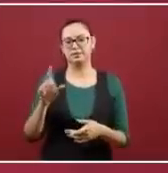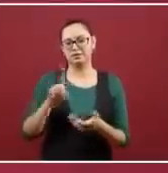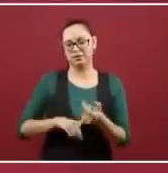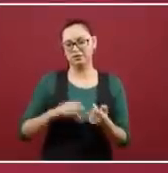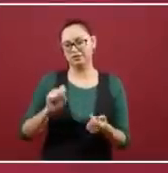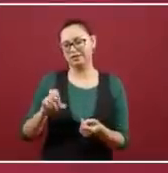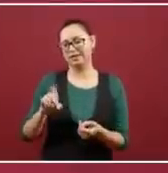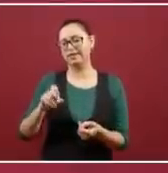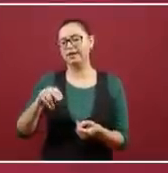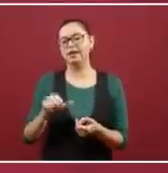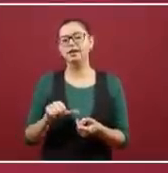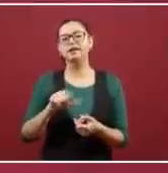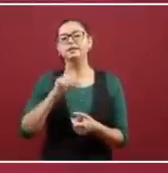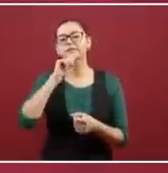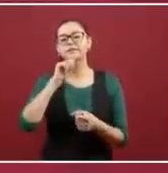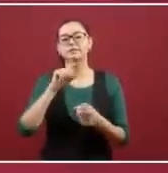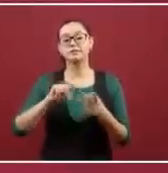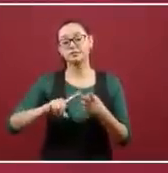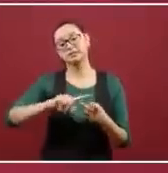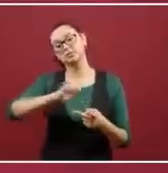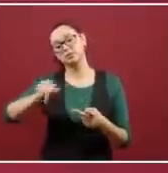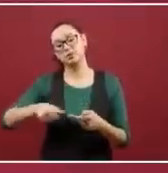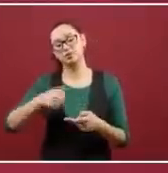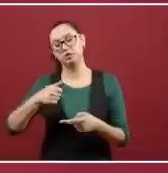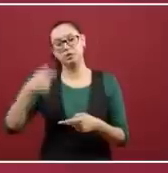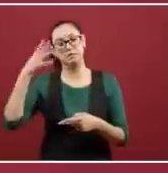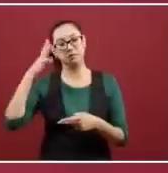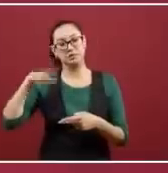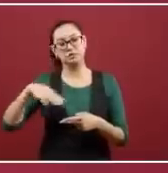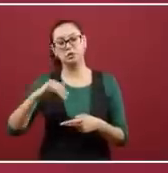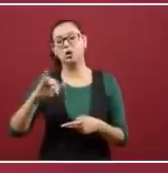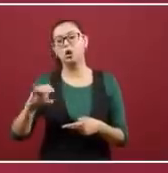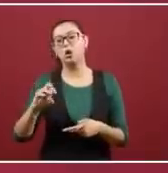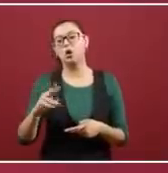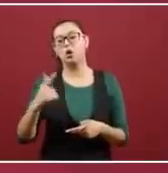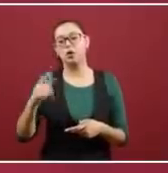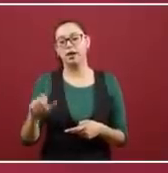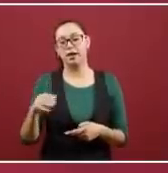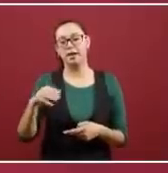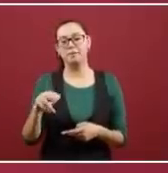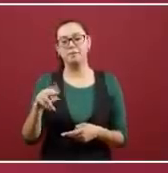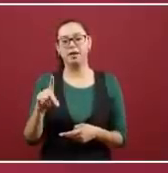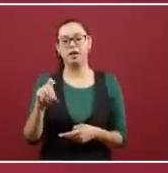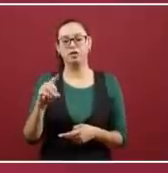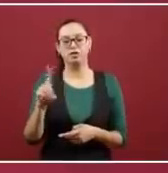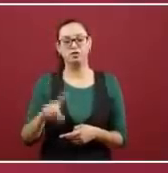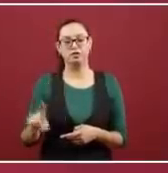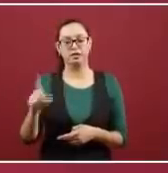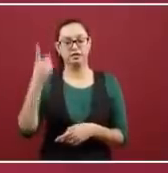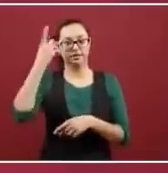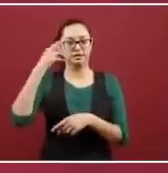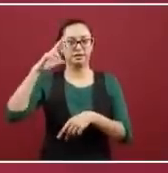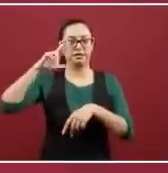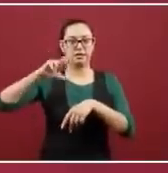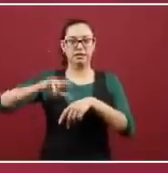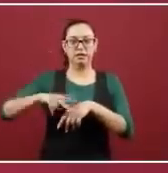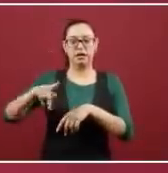el maestro Jorge Mendoza Sánchez, que es director general de